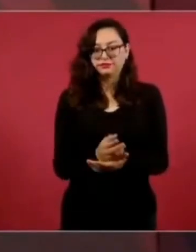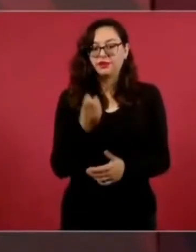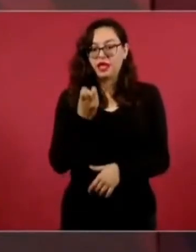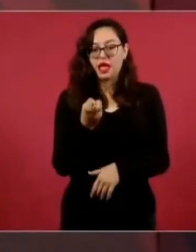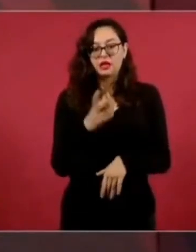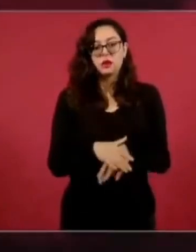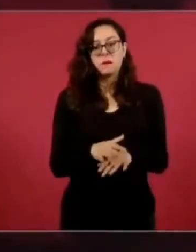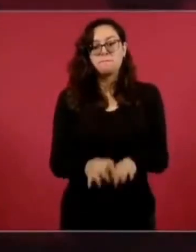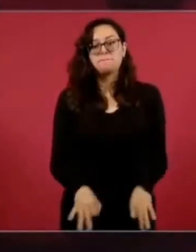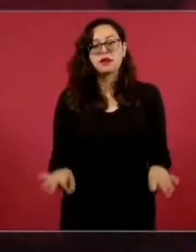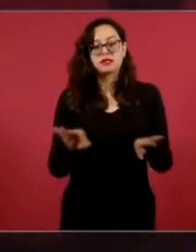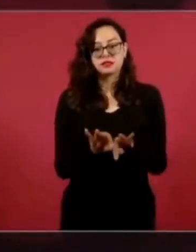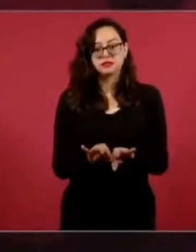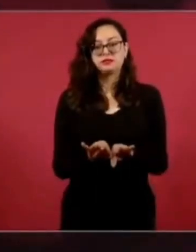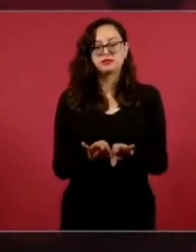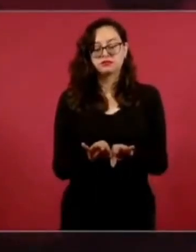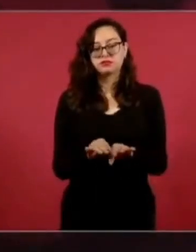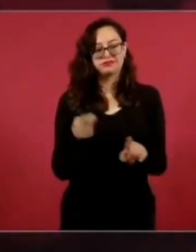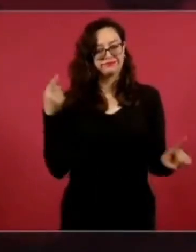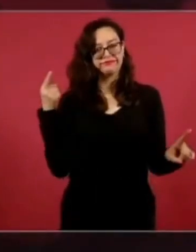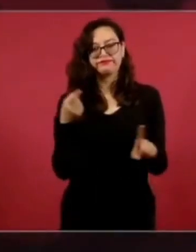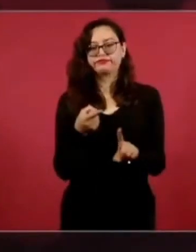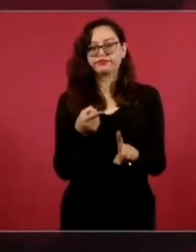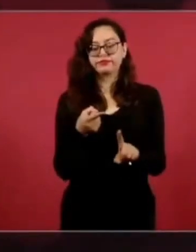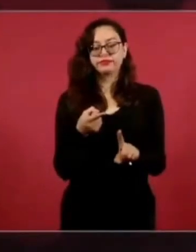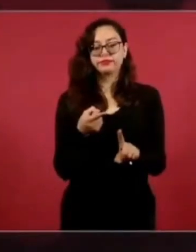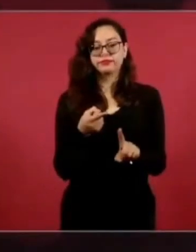fundamental. Esa fue la clave.